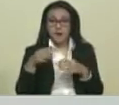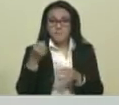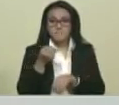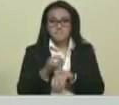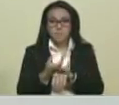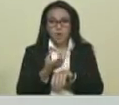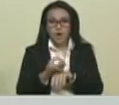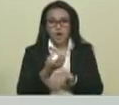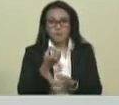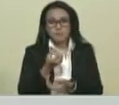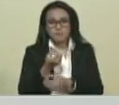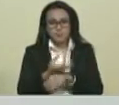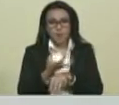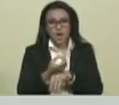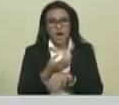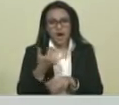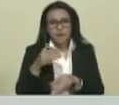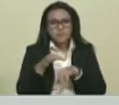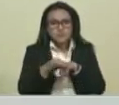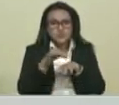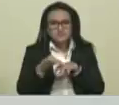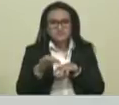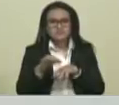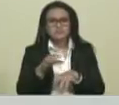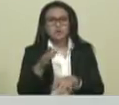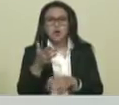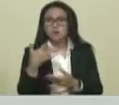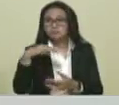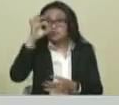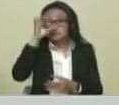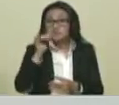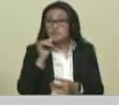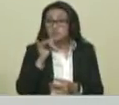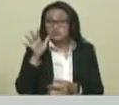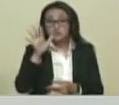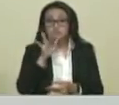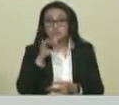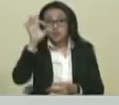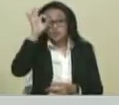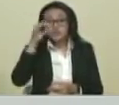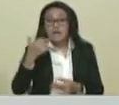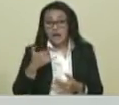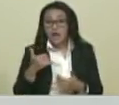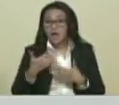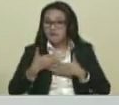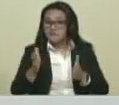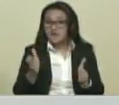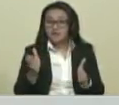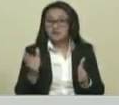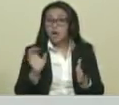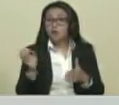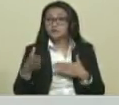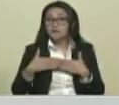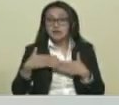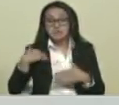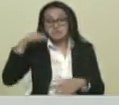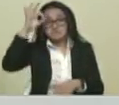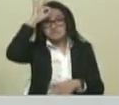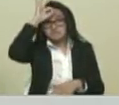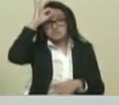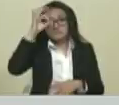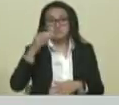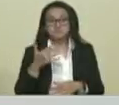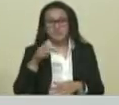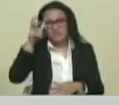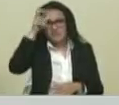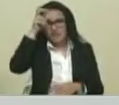Caicara, en que no tenemos información si está abierta o no, una mesa en el estado Falcón, en un municipio,